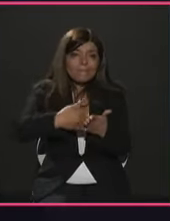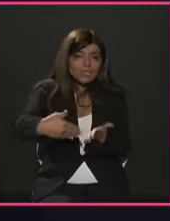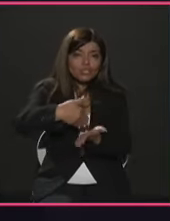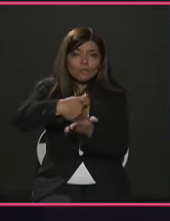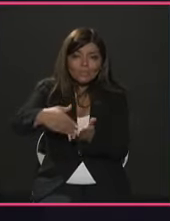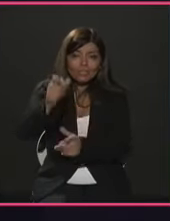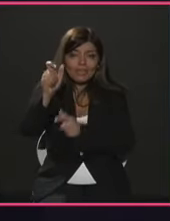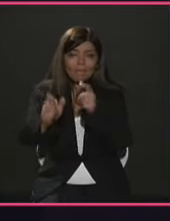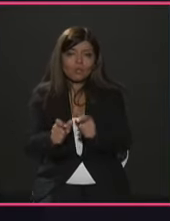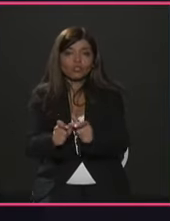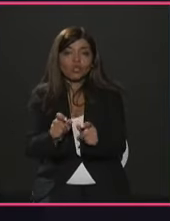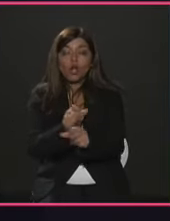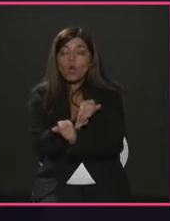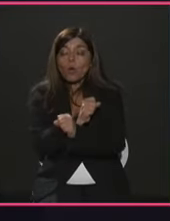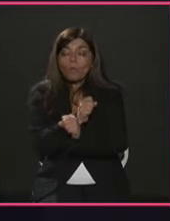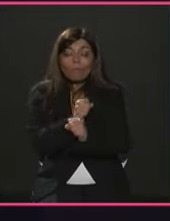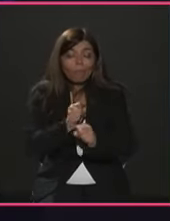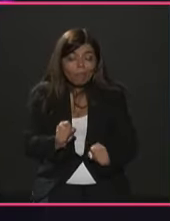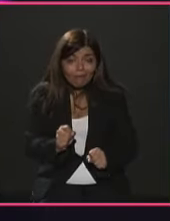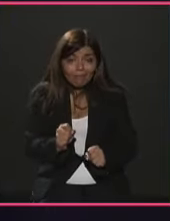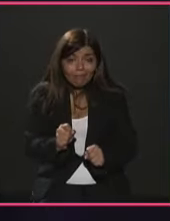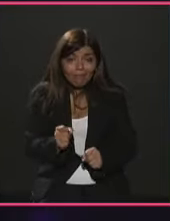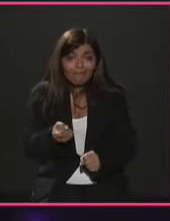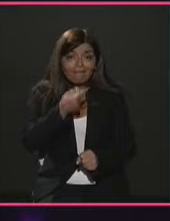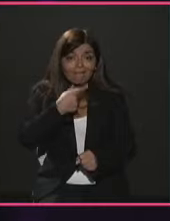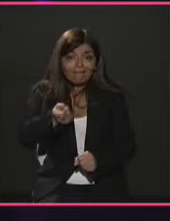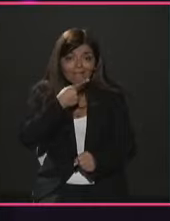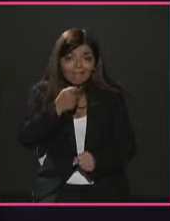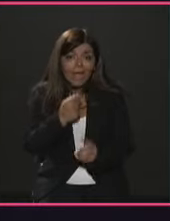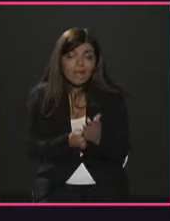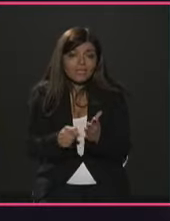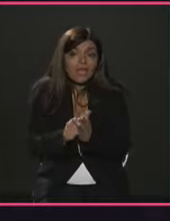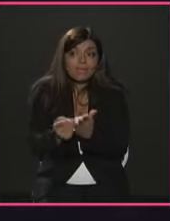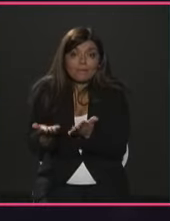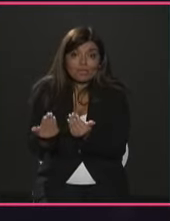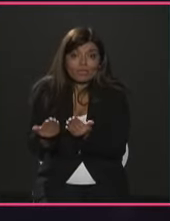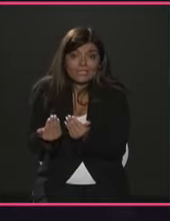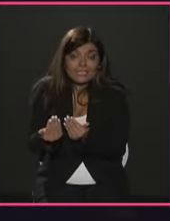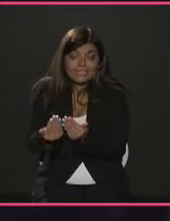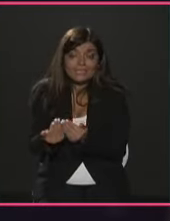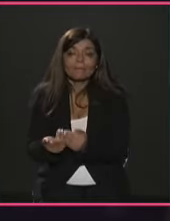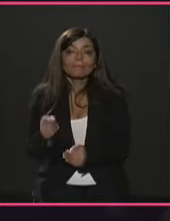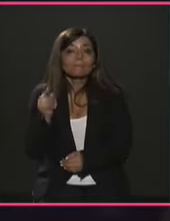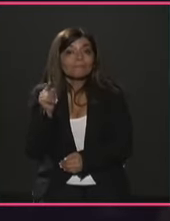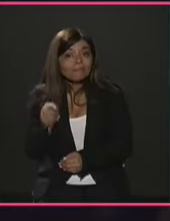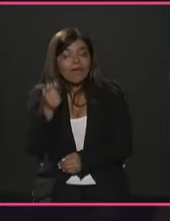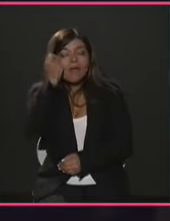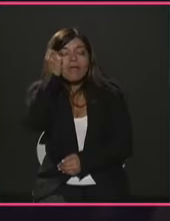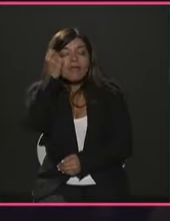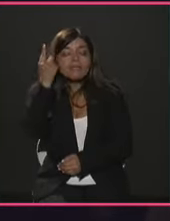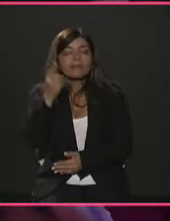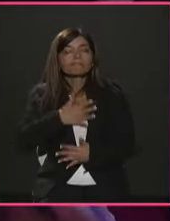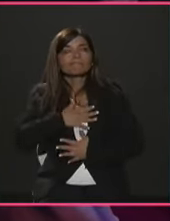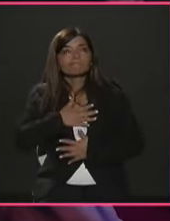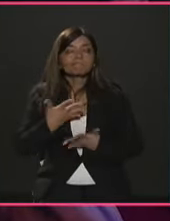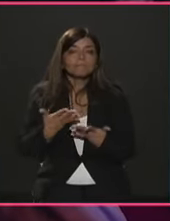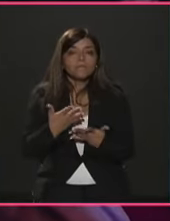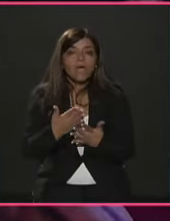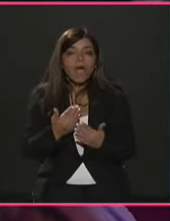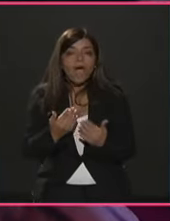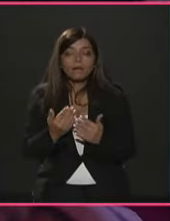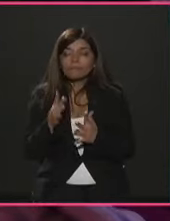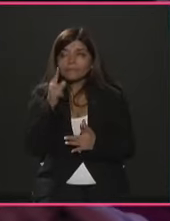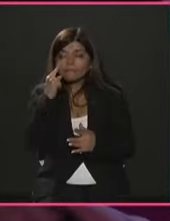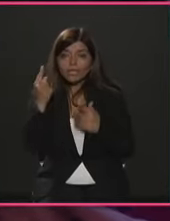millones de personas que no tienen los tratamientos que ellos necesitan entonces la idea para mí fue tratar de apoyarme